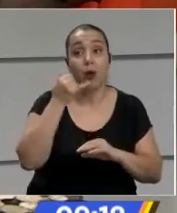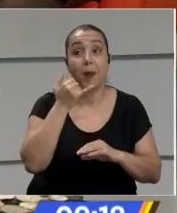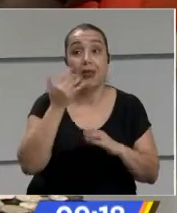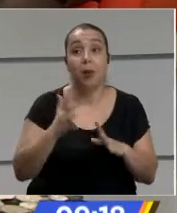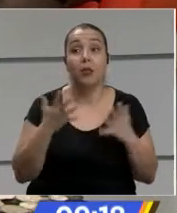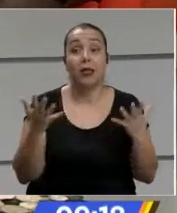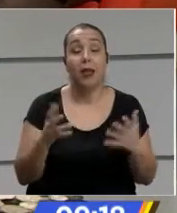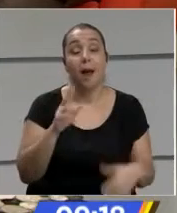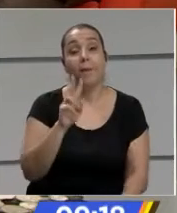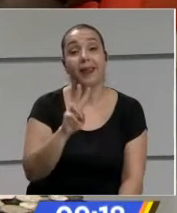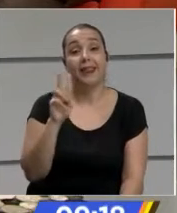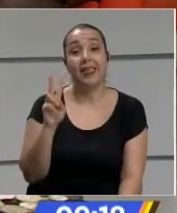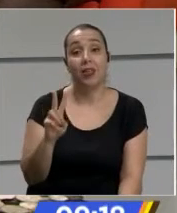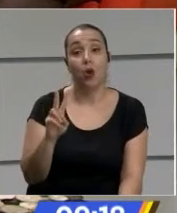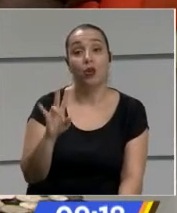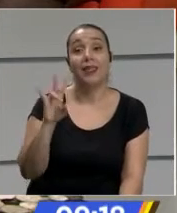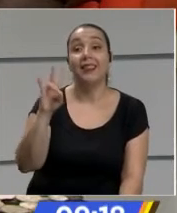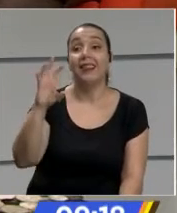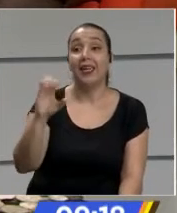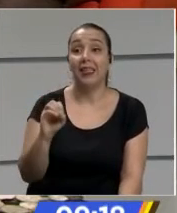momento.